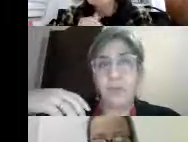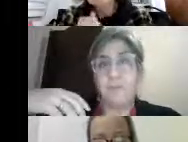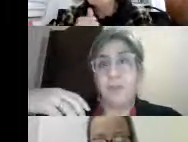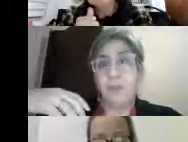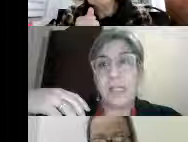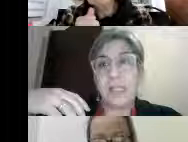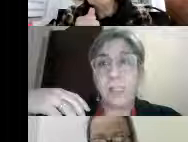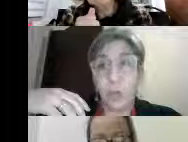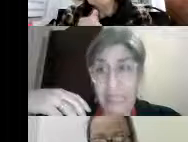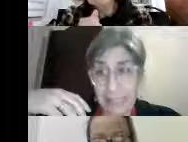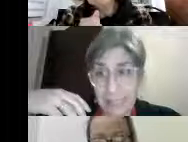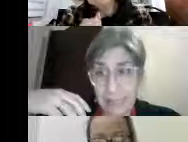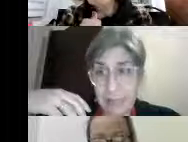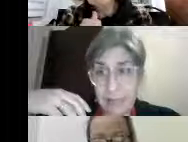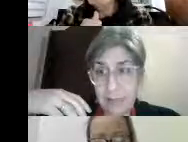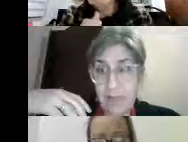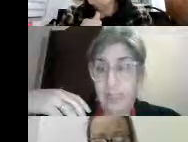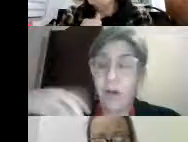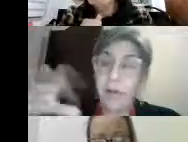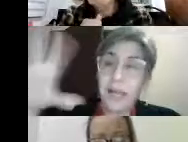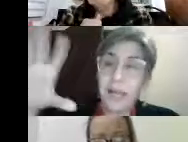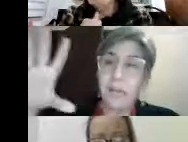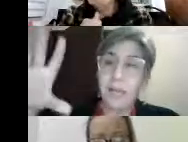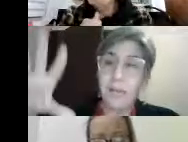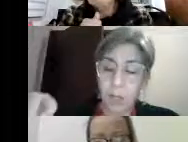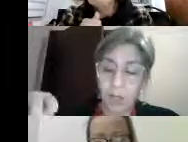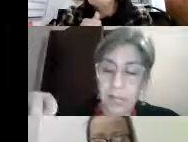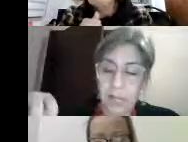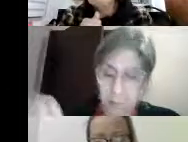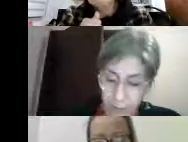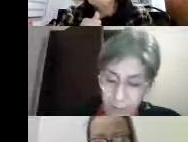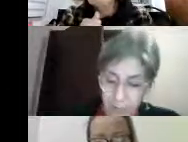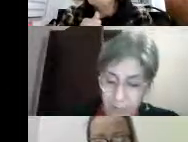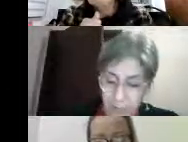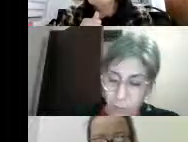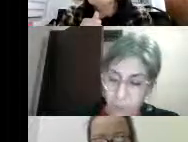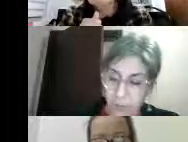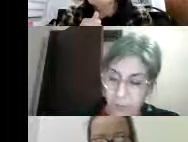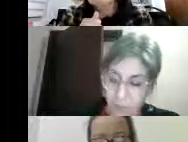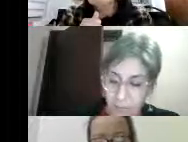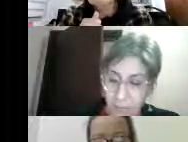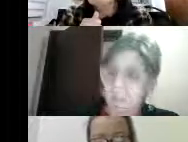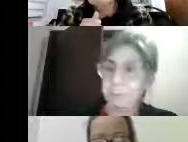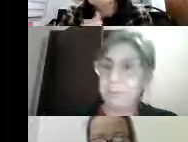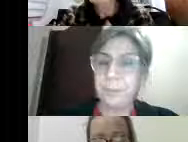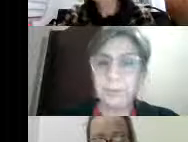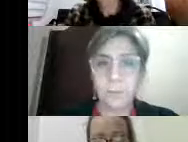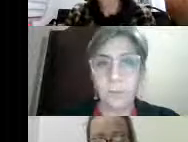hay muchos efectos así importantes. Y ahora voy a ir a lo de si alguien que es VIH negativo toma